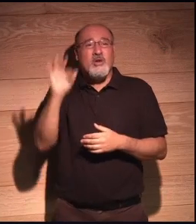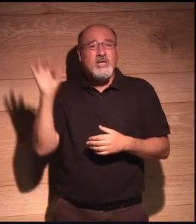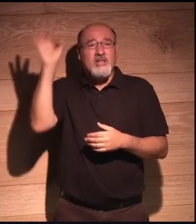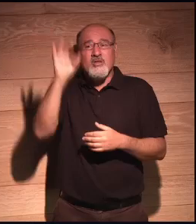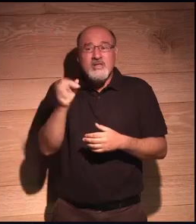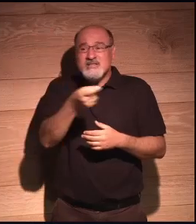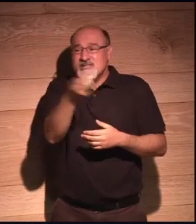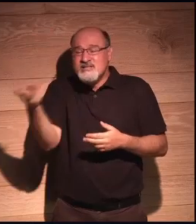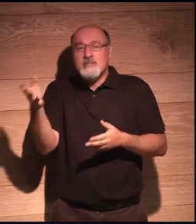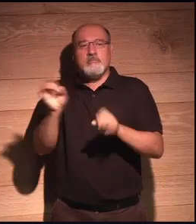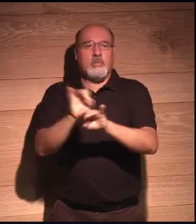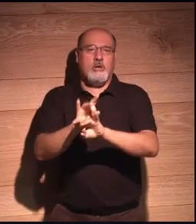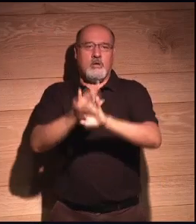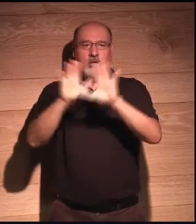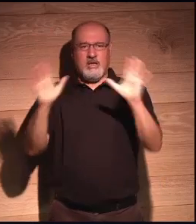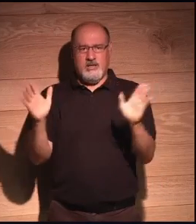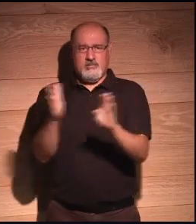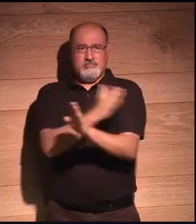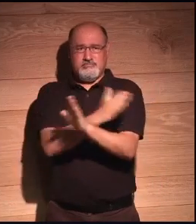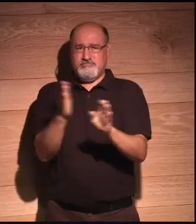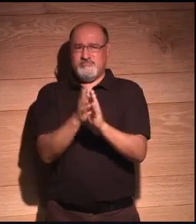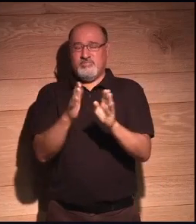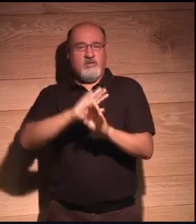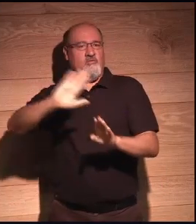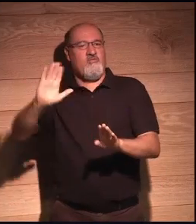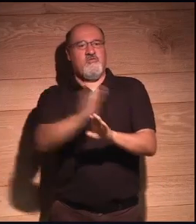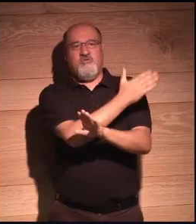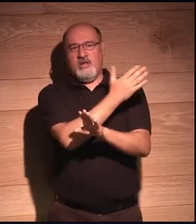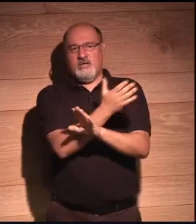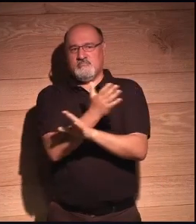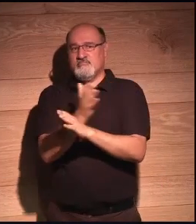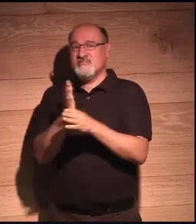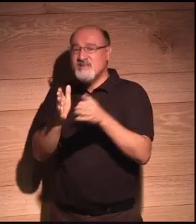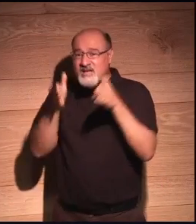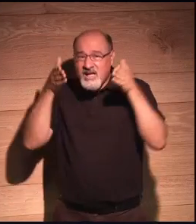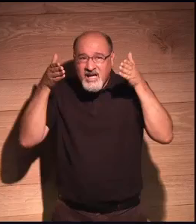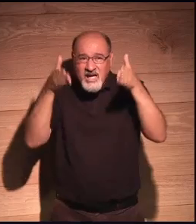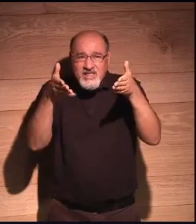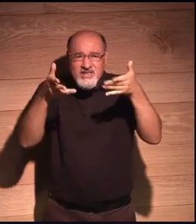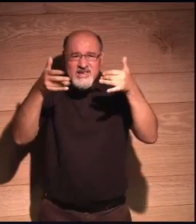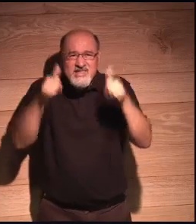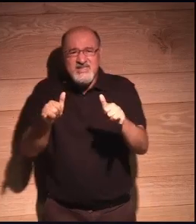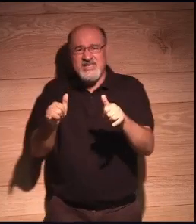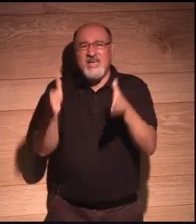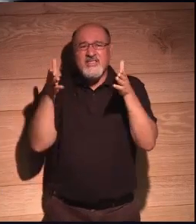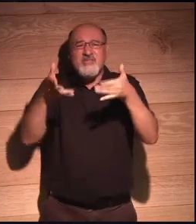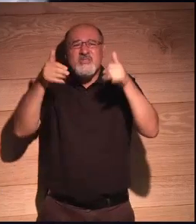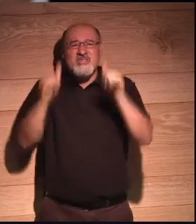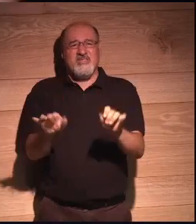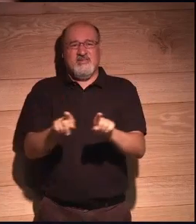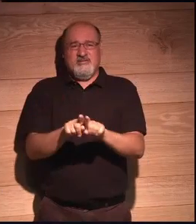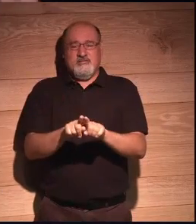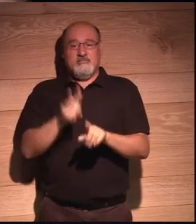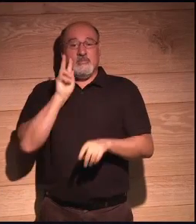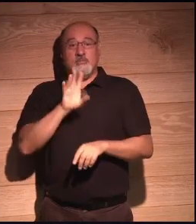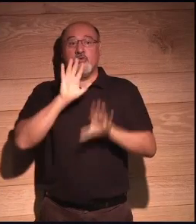teorías y de tal, o sea, quedó muy claro desde el principio que quedaban fuera, o sea, que no se les iba a dedicar ni de pasada. Quiero decir, porque ya habéis